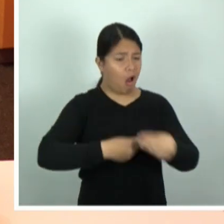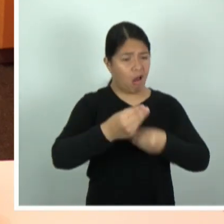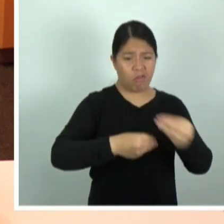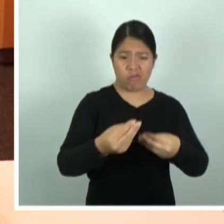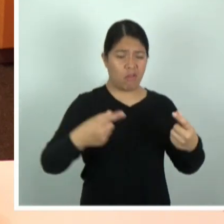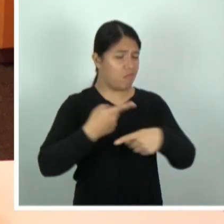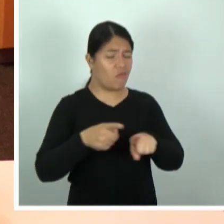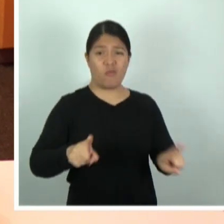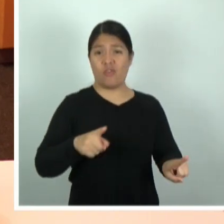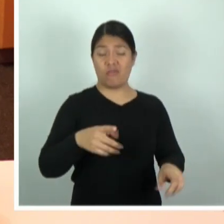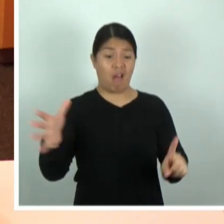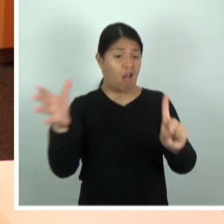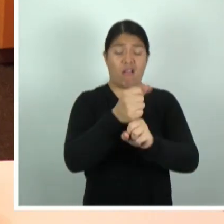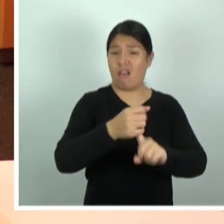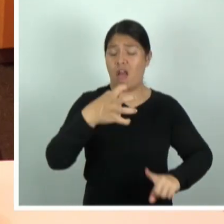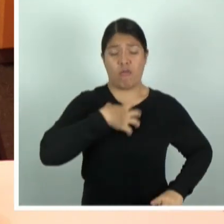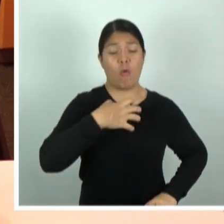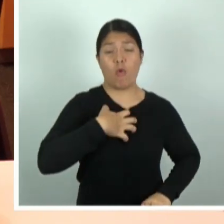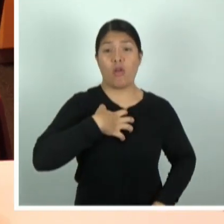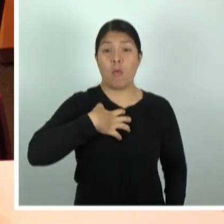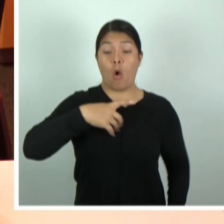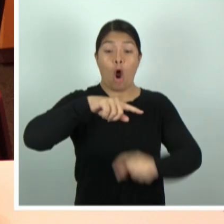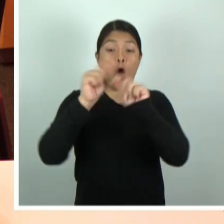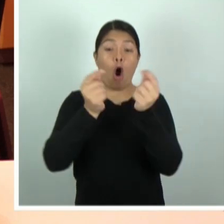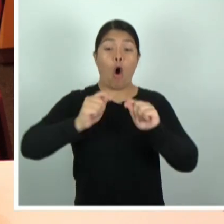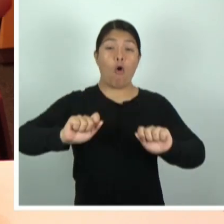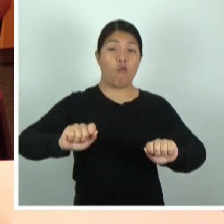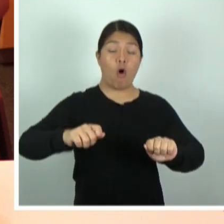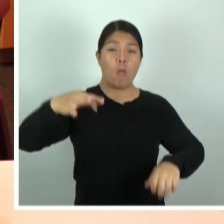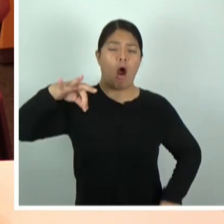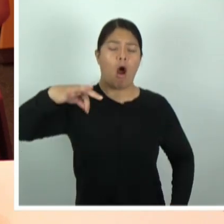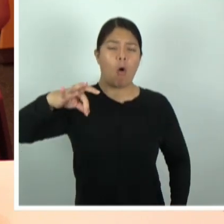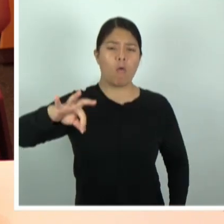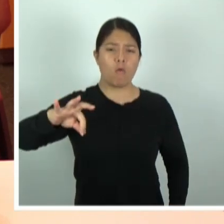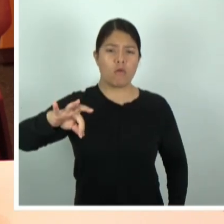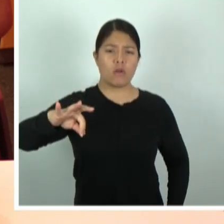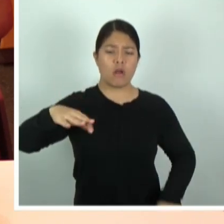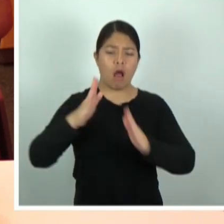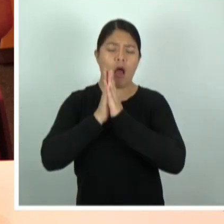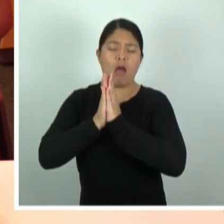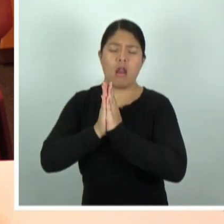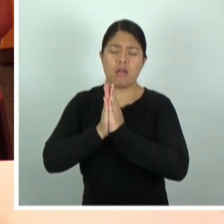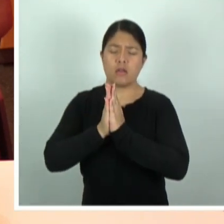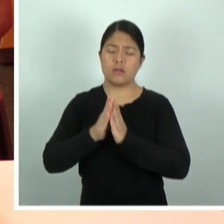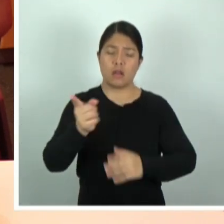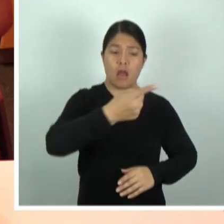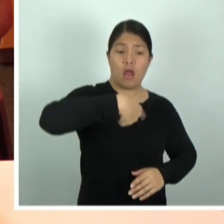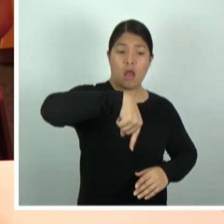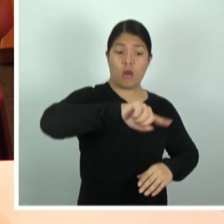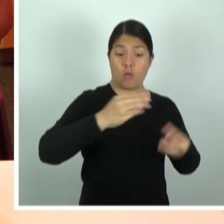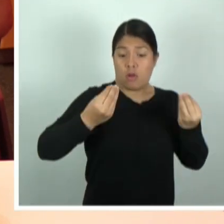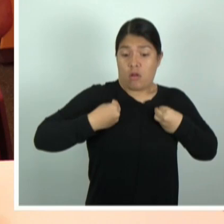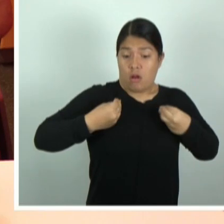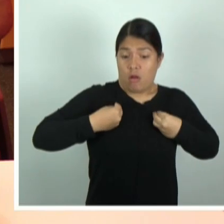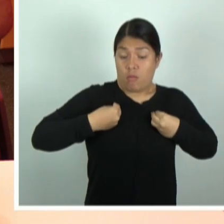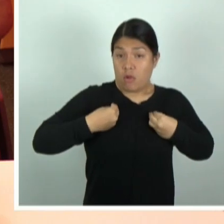lo vamos a conseguir. La única forma de tener esa santidad en nuestra vida es que